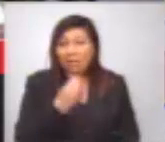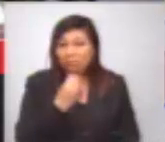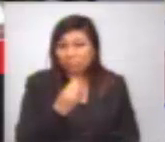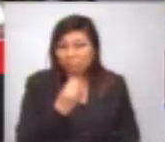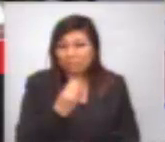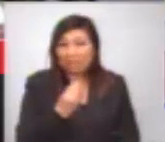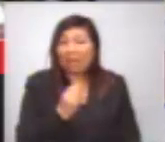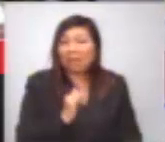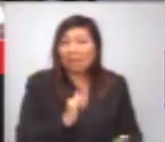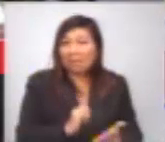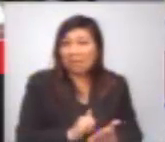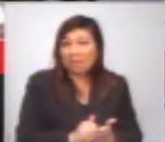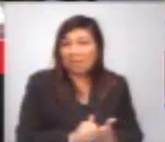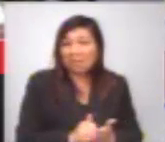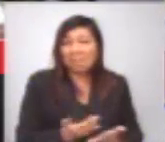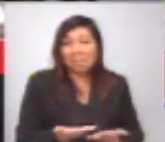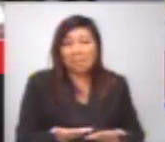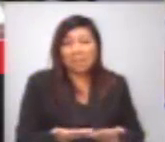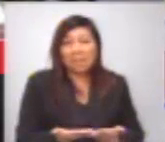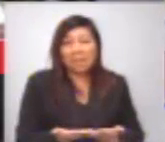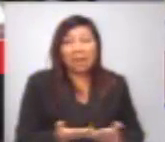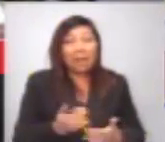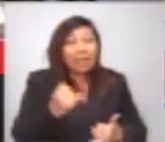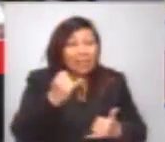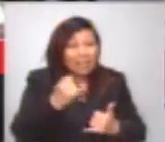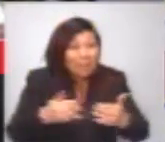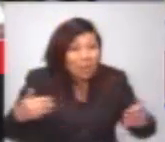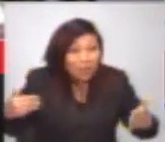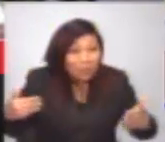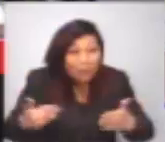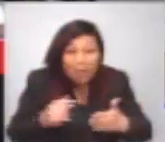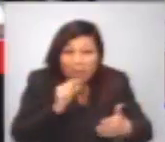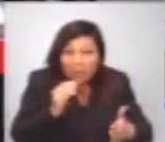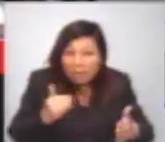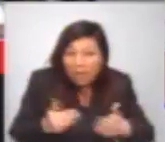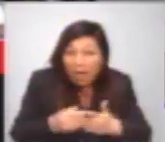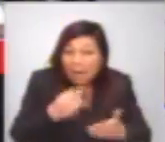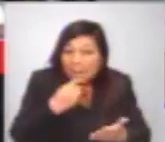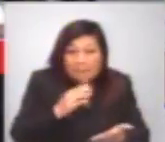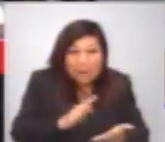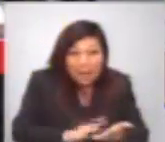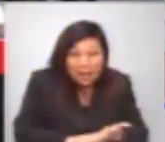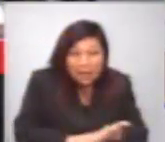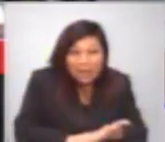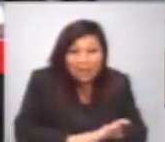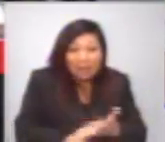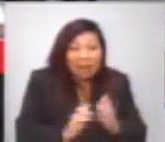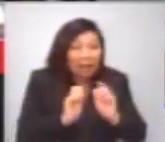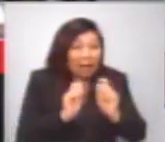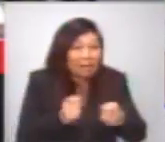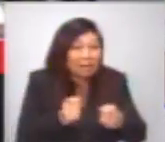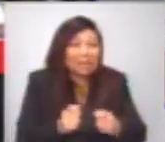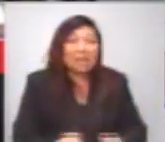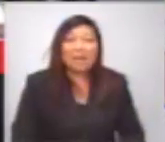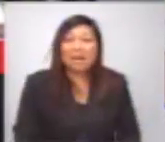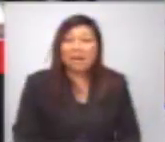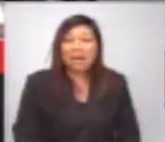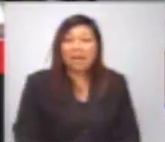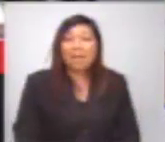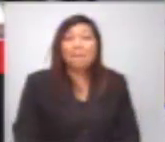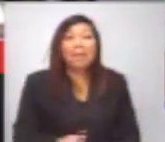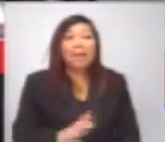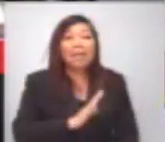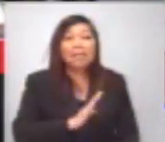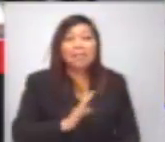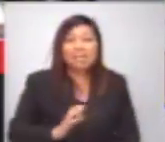alimentos que están por vencerse con fecha de vencimiento se donan, entre comillas,